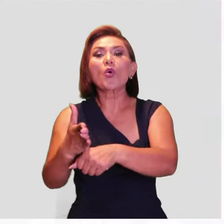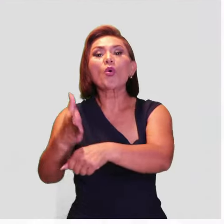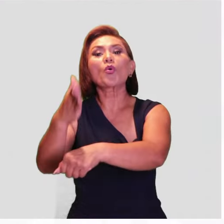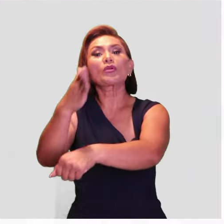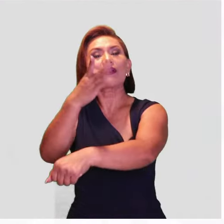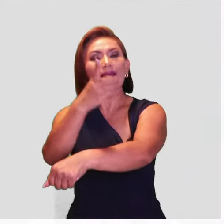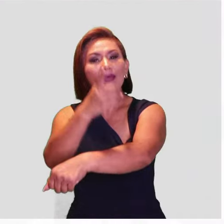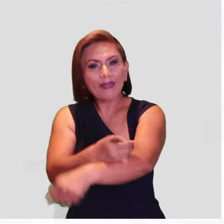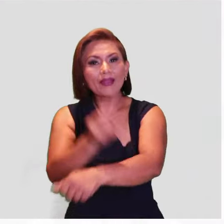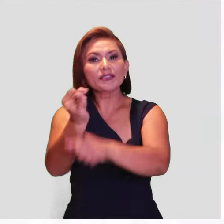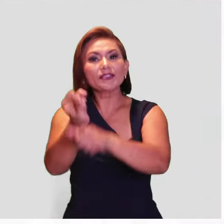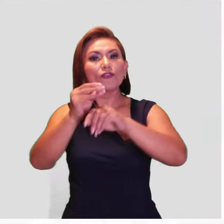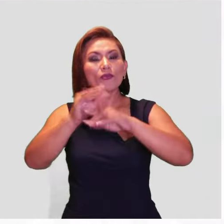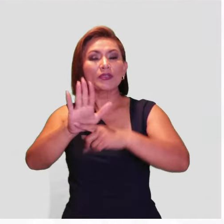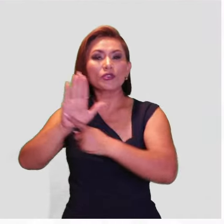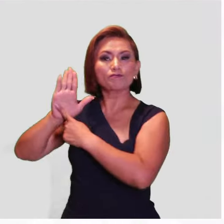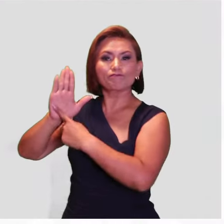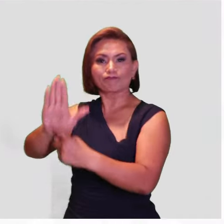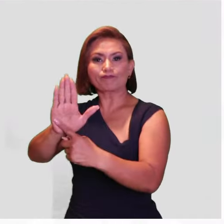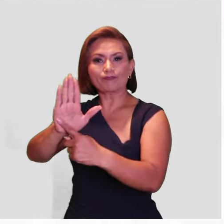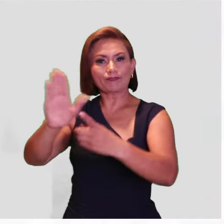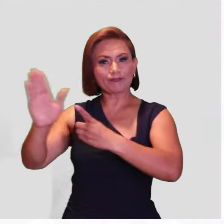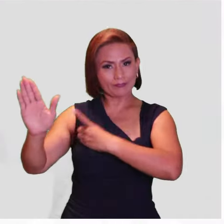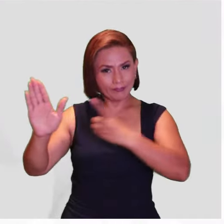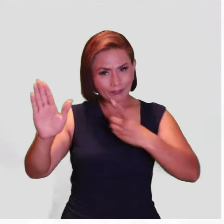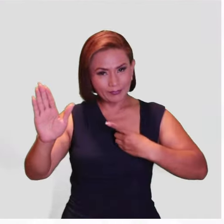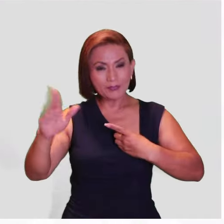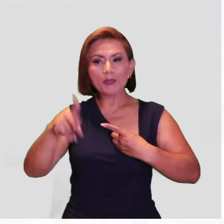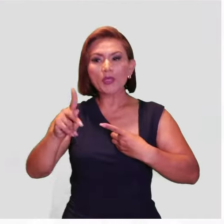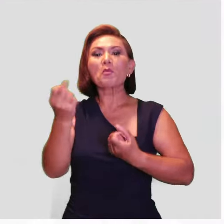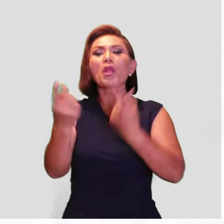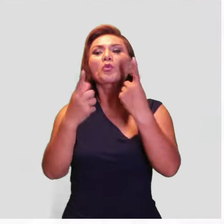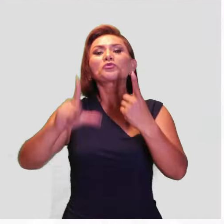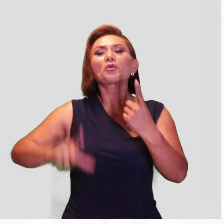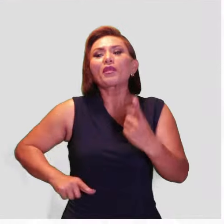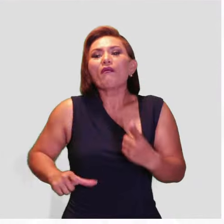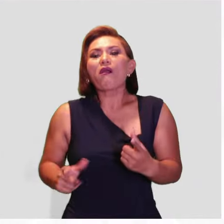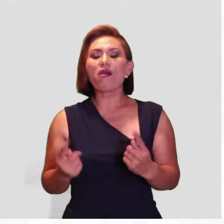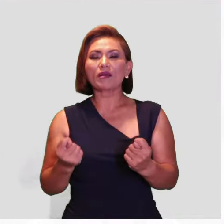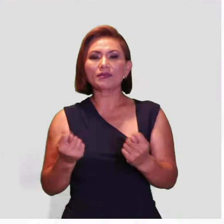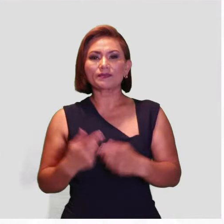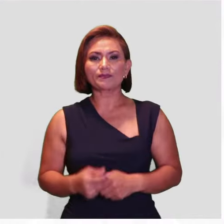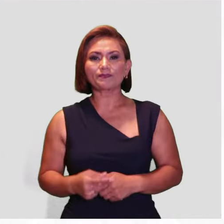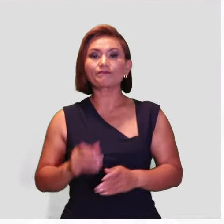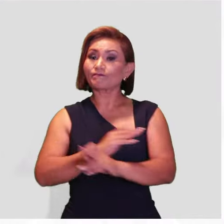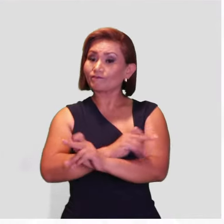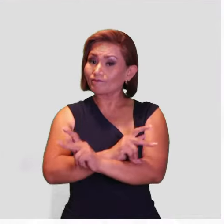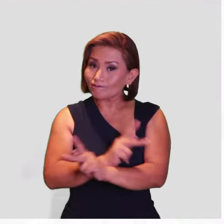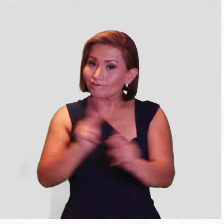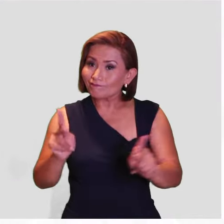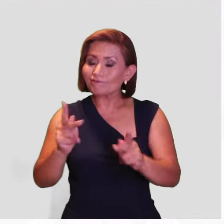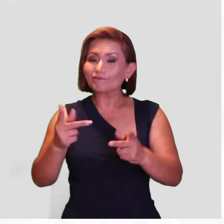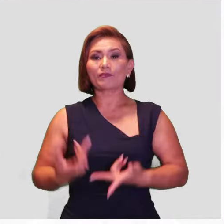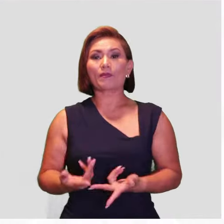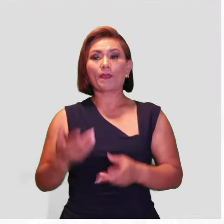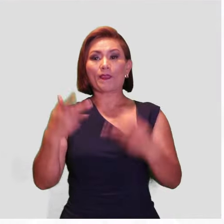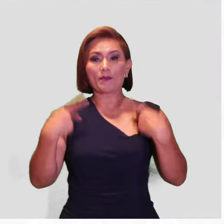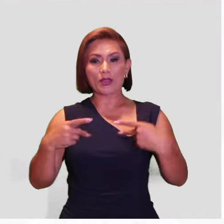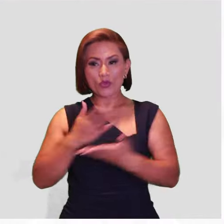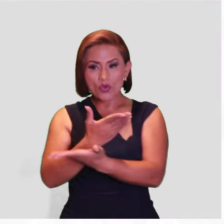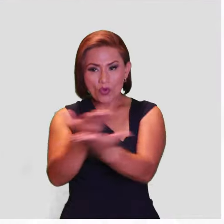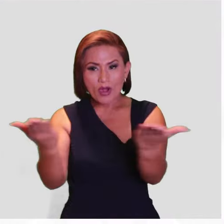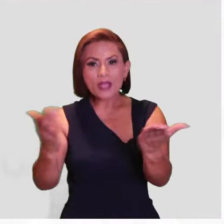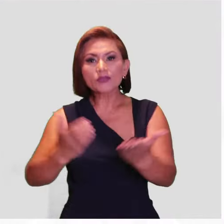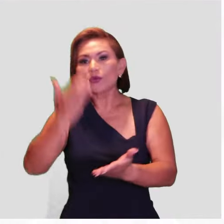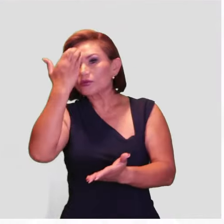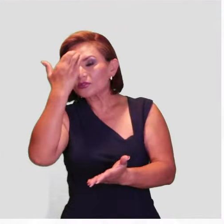de cuentas. Los gobiernos se han caracterizado por la opacidad en este rubro. Todos los ciudadanos merecemos conocer la información pública, en qué se